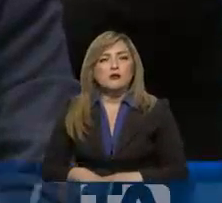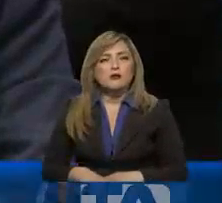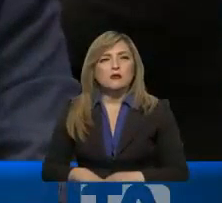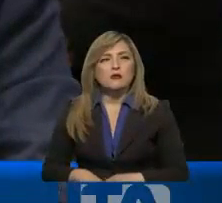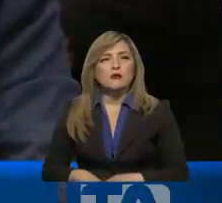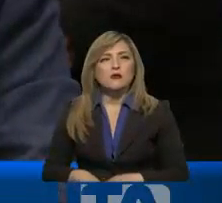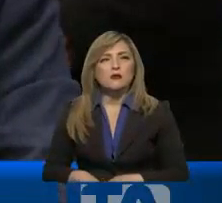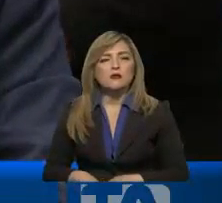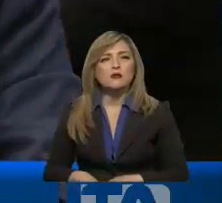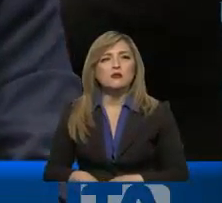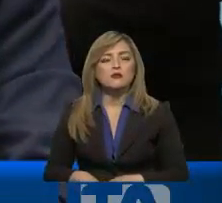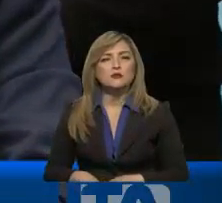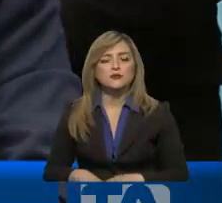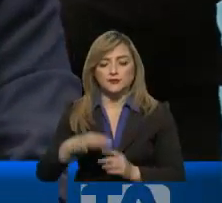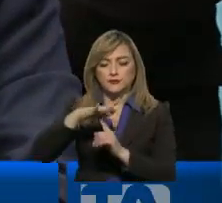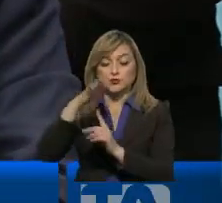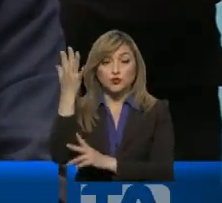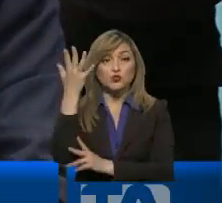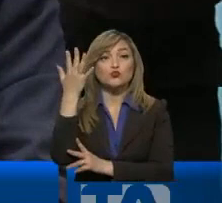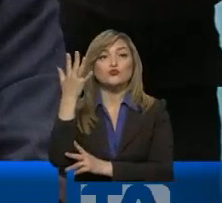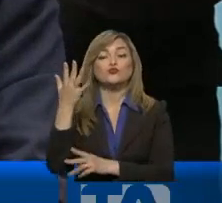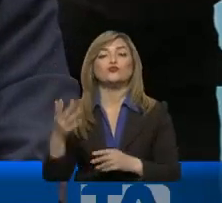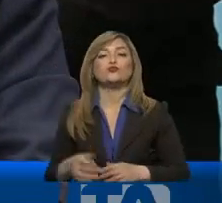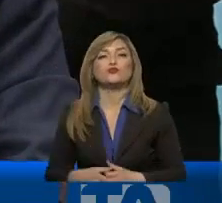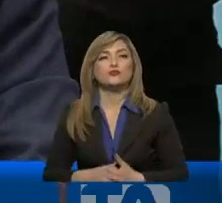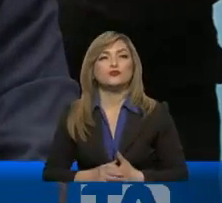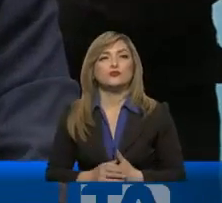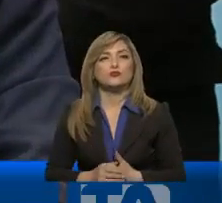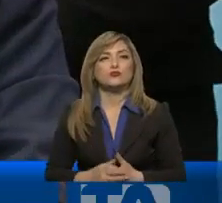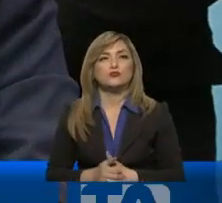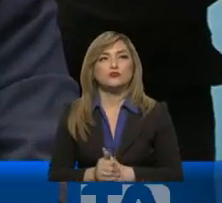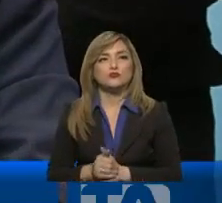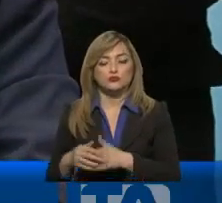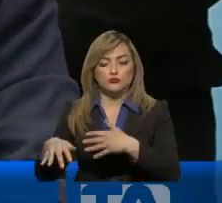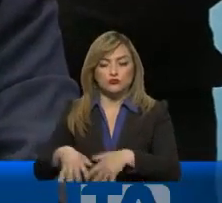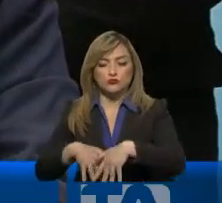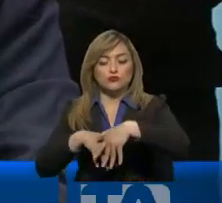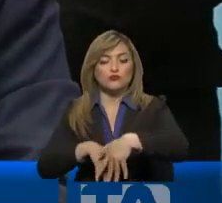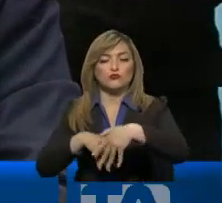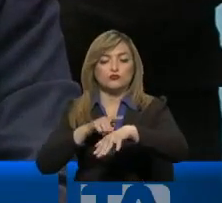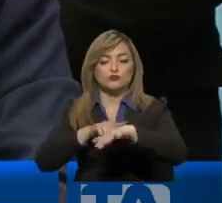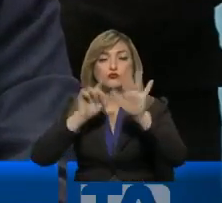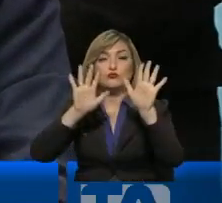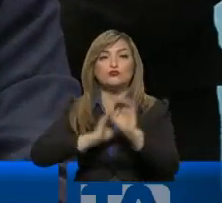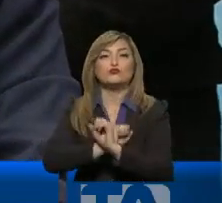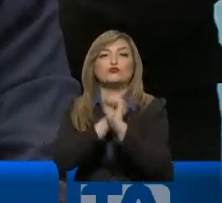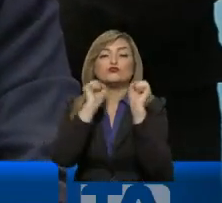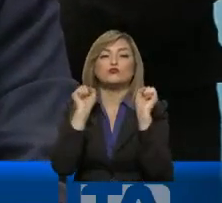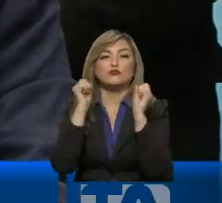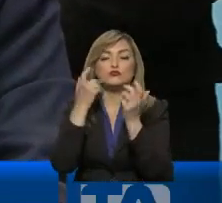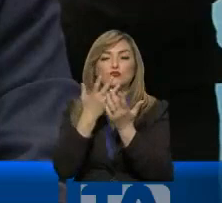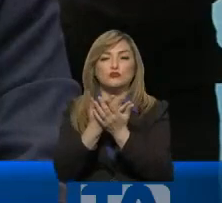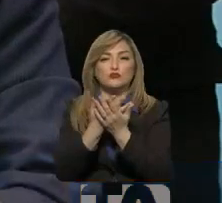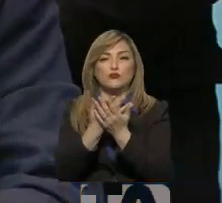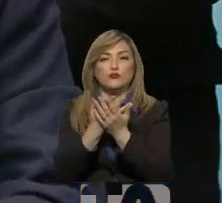el Parque del Arbolito nos concentraremos, saldremos de una marcha a partir de las 10 de la mañana hacia el